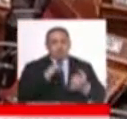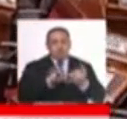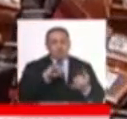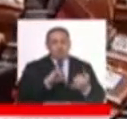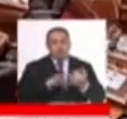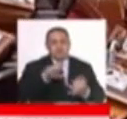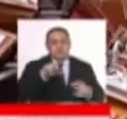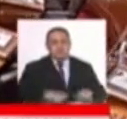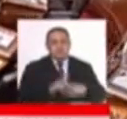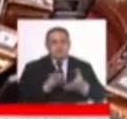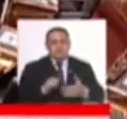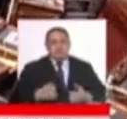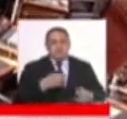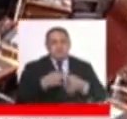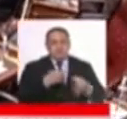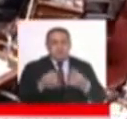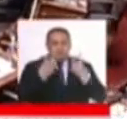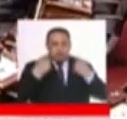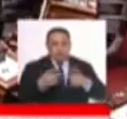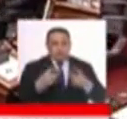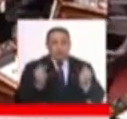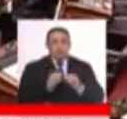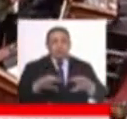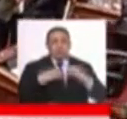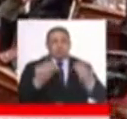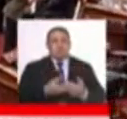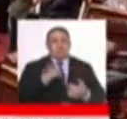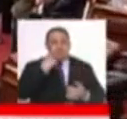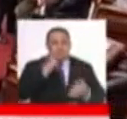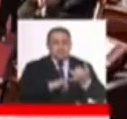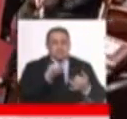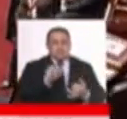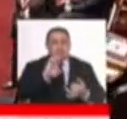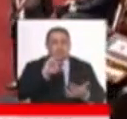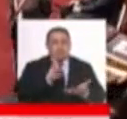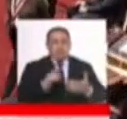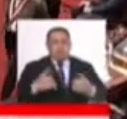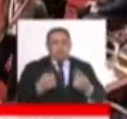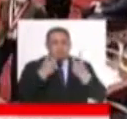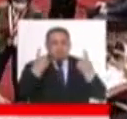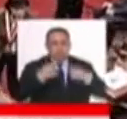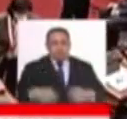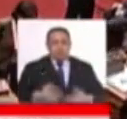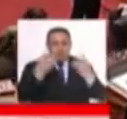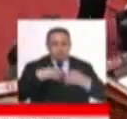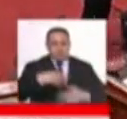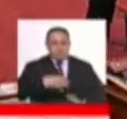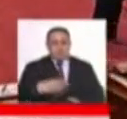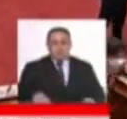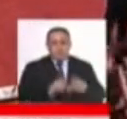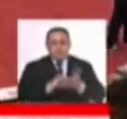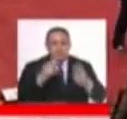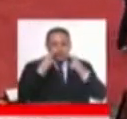este gobierno. Creo que de eso va a depender. Creo que si opta por la segunda opción, va a tener un Congreso que no la va a